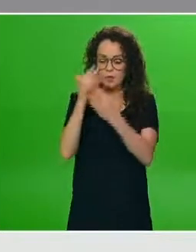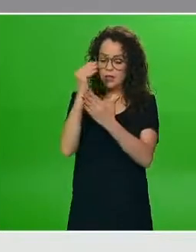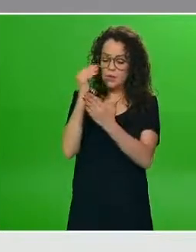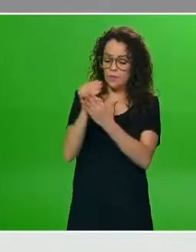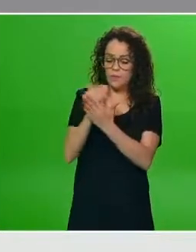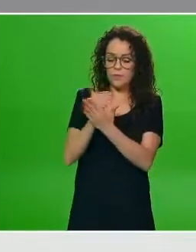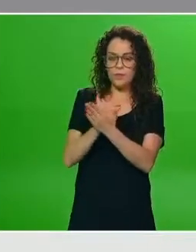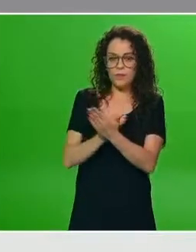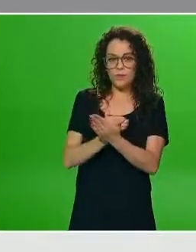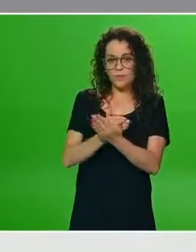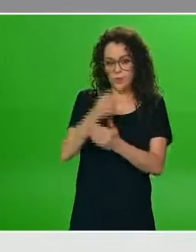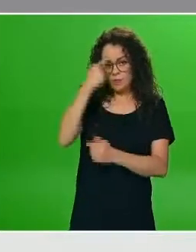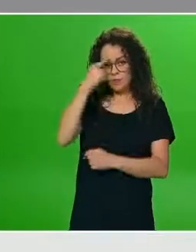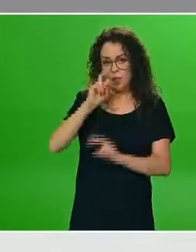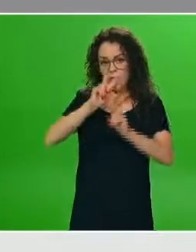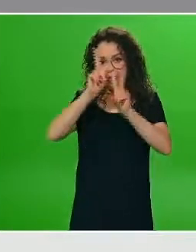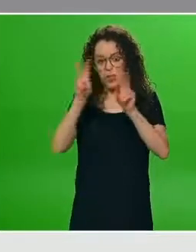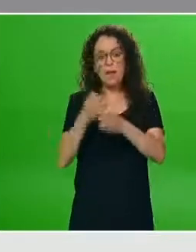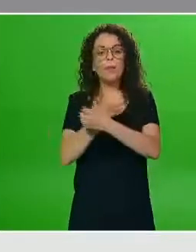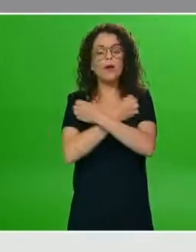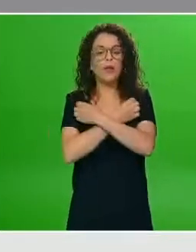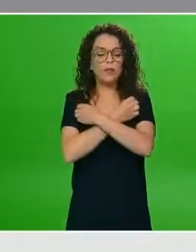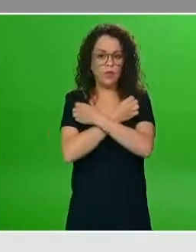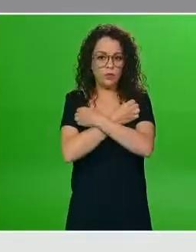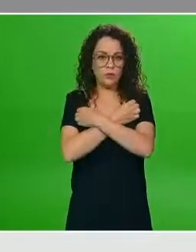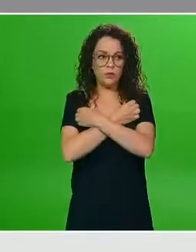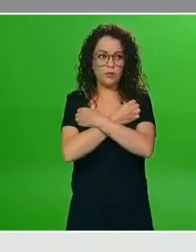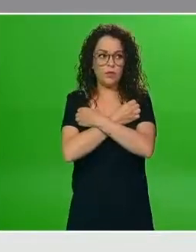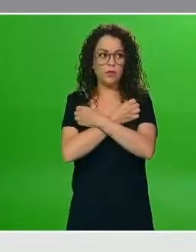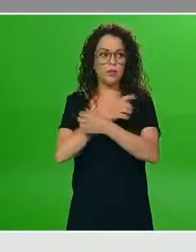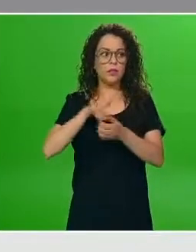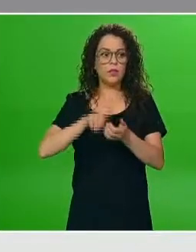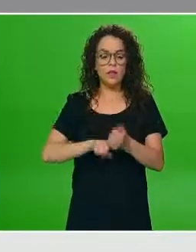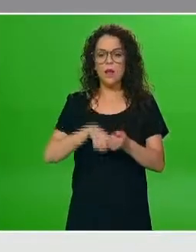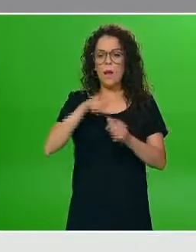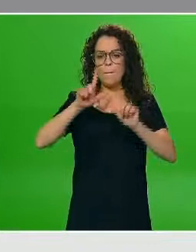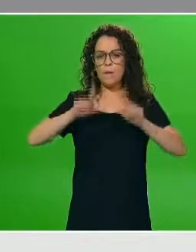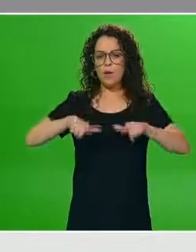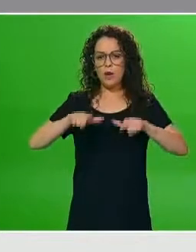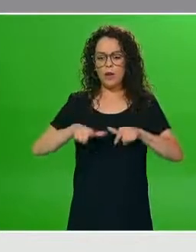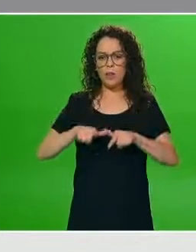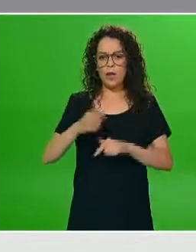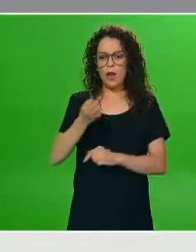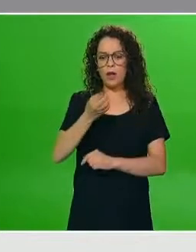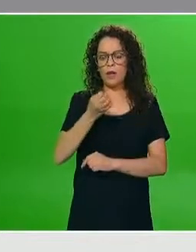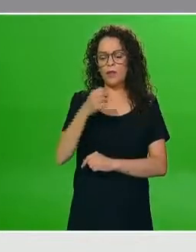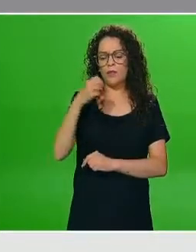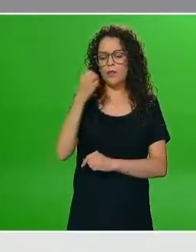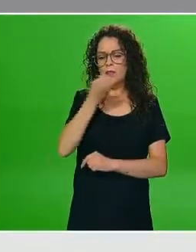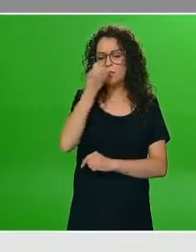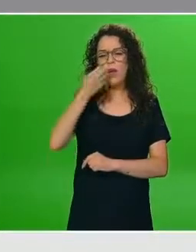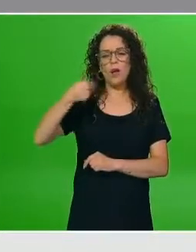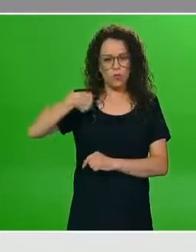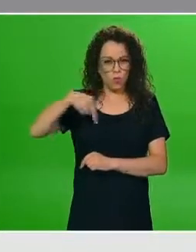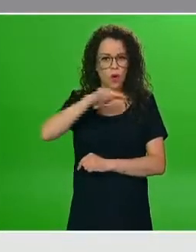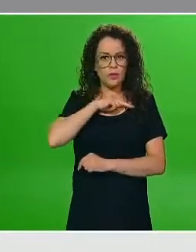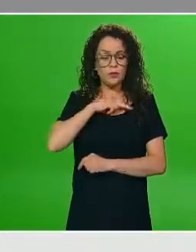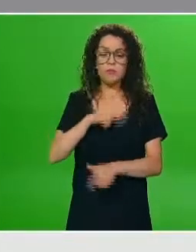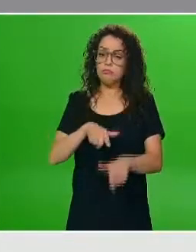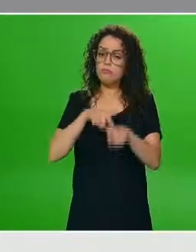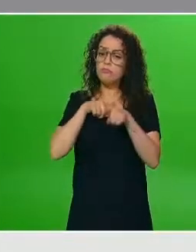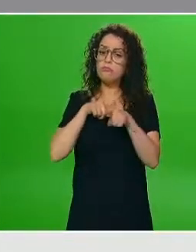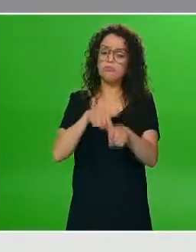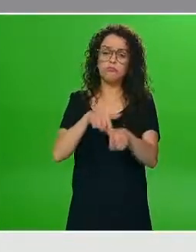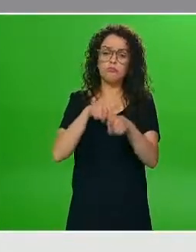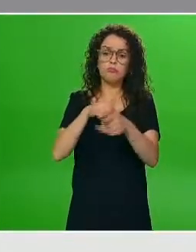efecto, mucho el programa de Tu Escuela es Nuestra ha ayudado mucho y sigue ayudando mucho